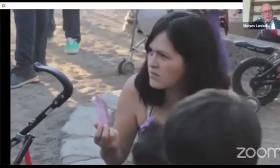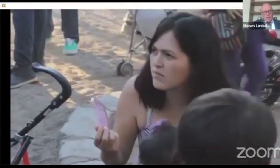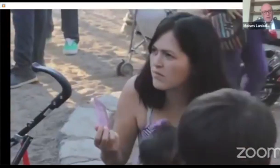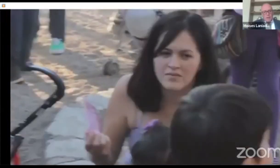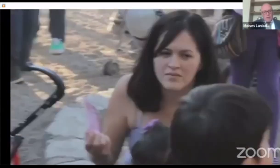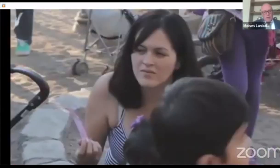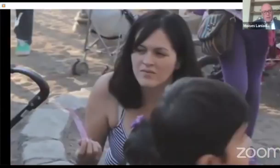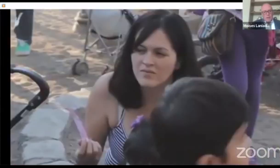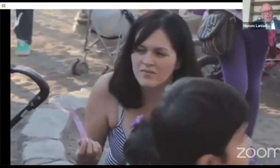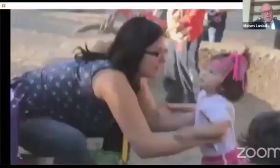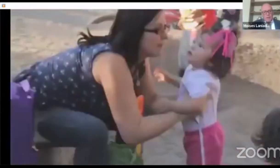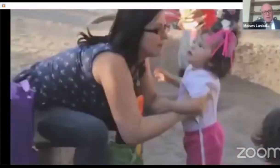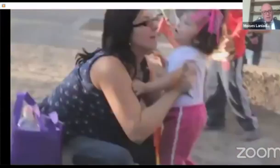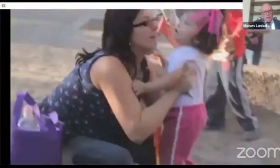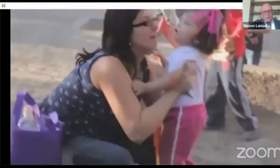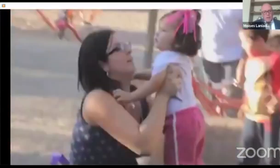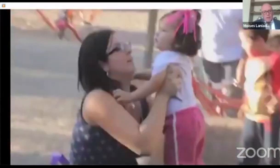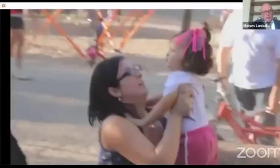Gracias.